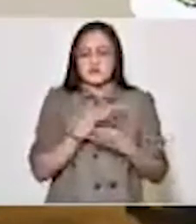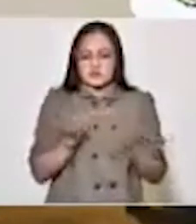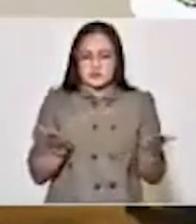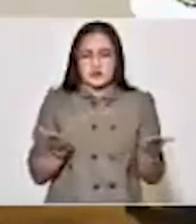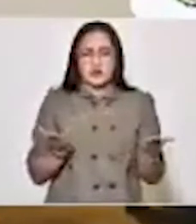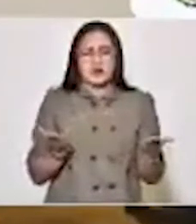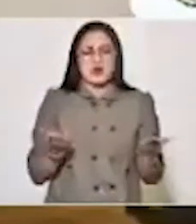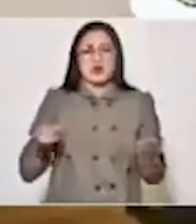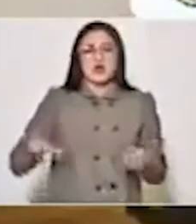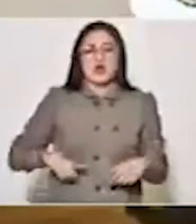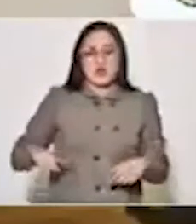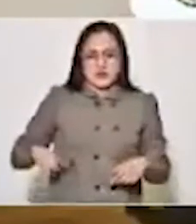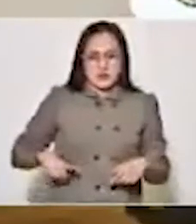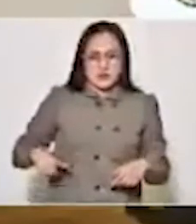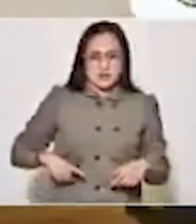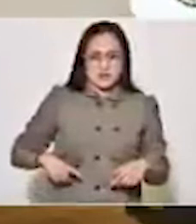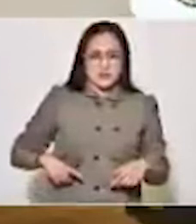pública, gobernación,